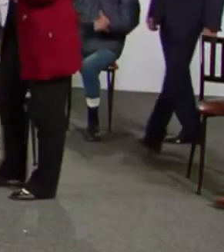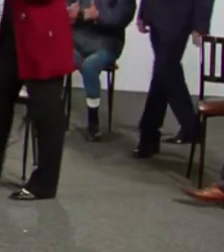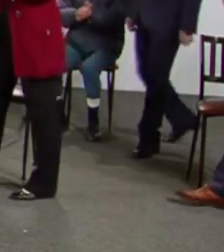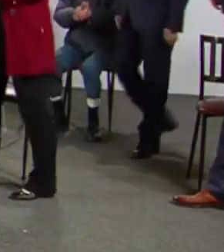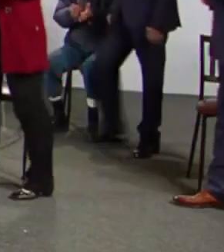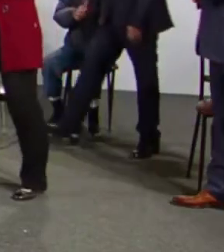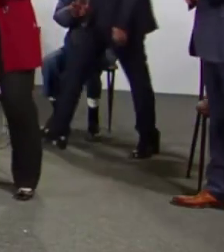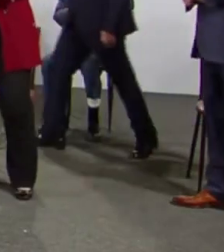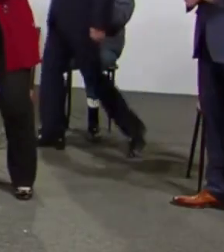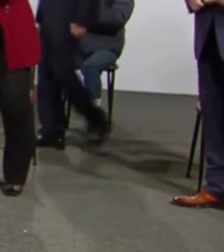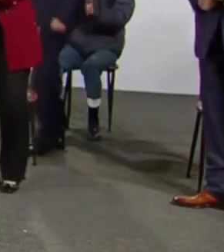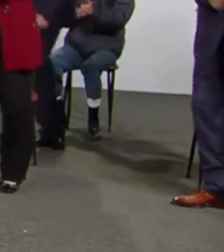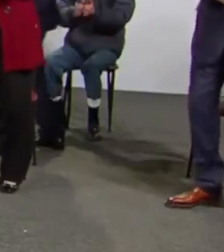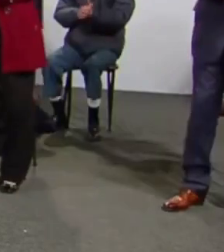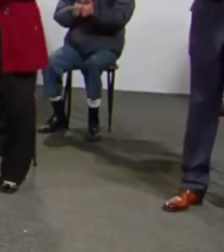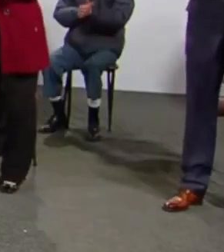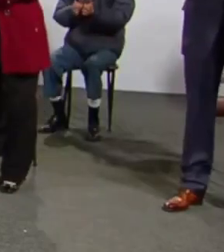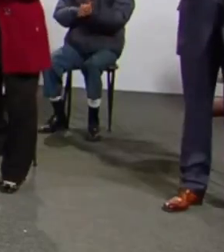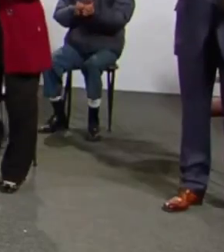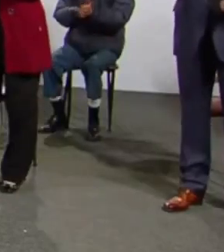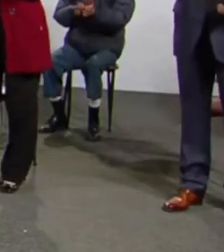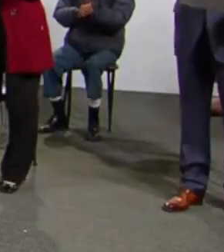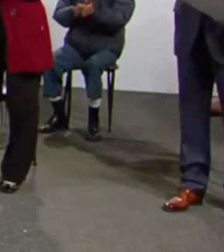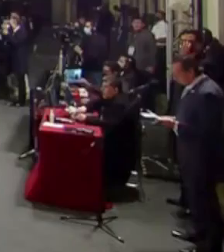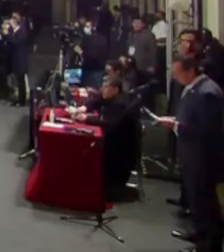Muy buenos días.